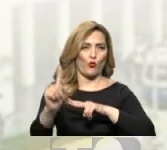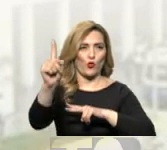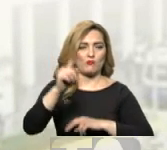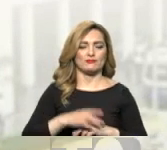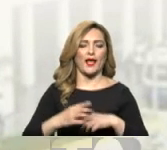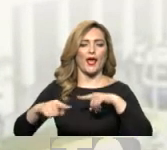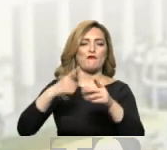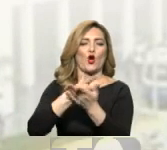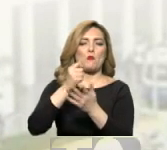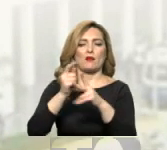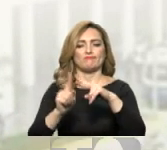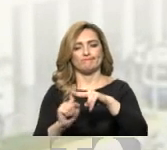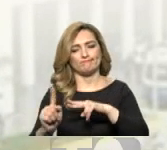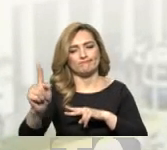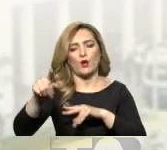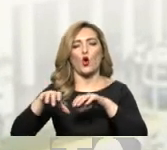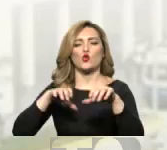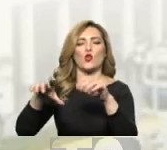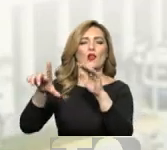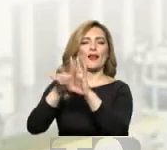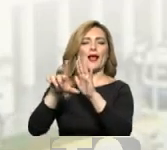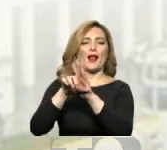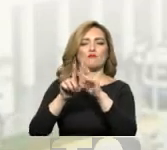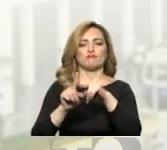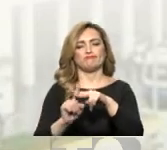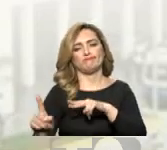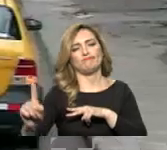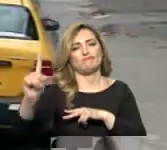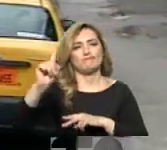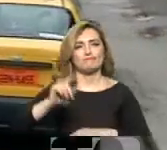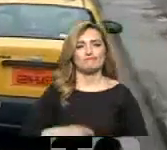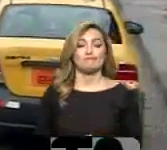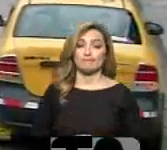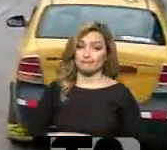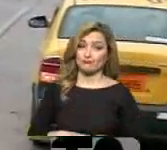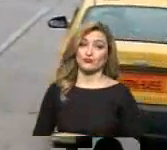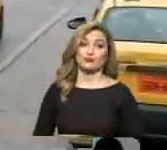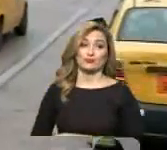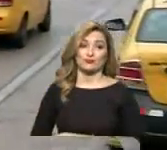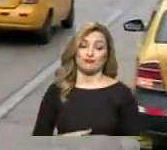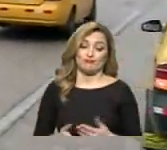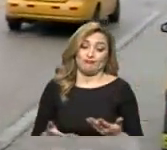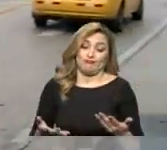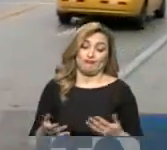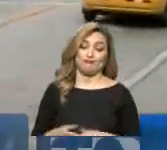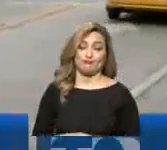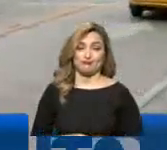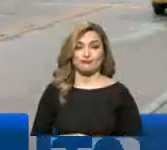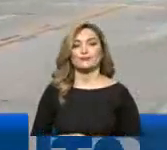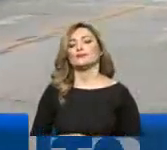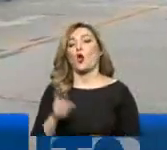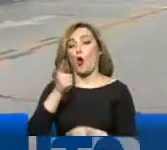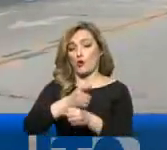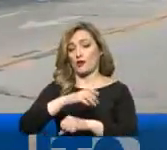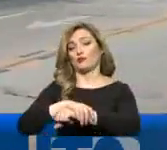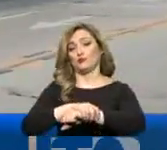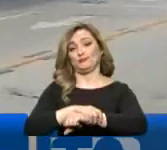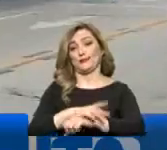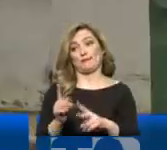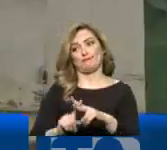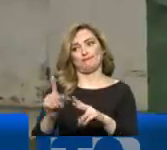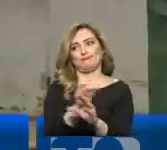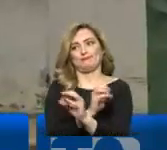jefe de compras o el coordinador jurídico del Hospital Teodoro Maldonado Carbo, ellos también están identificados y tienen boletas de